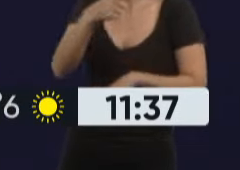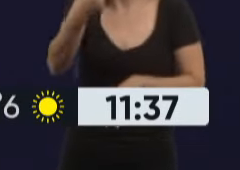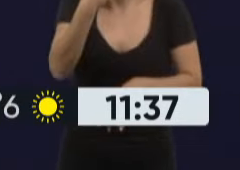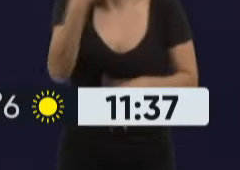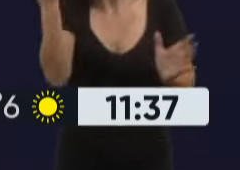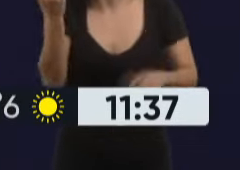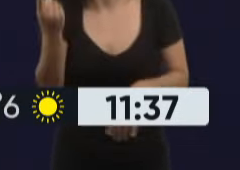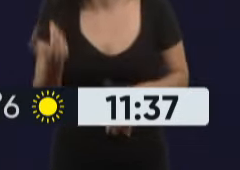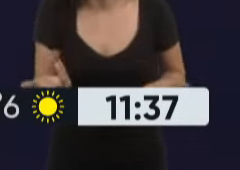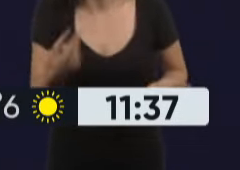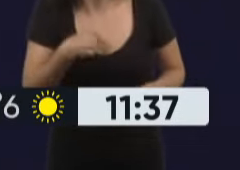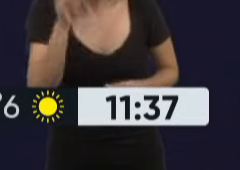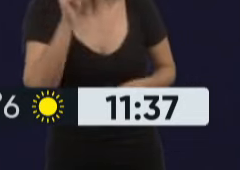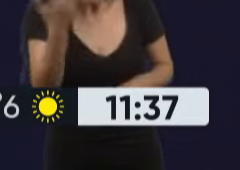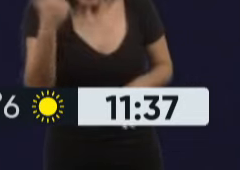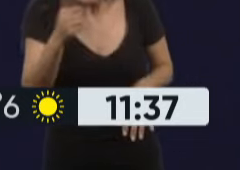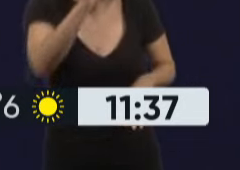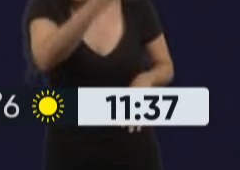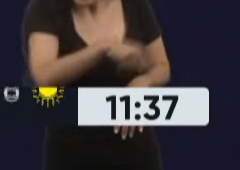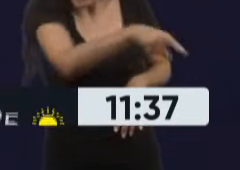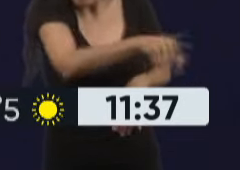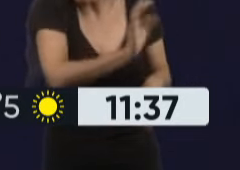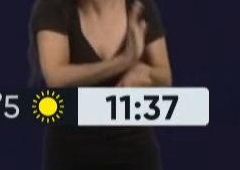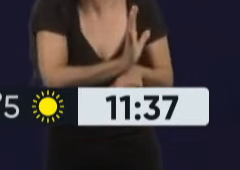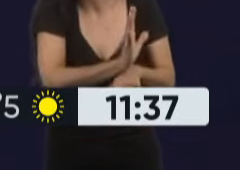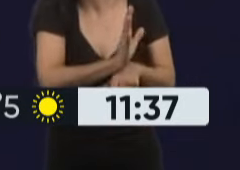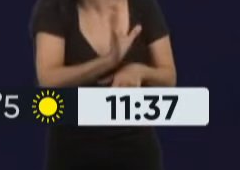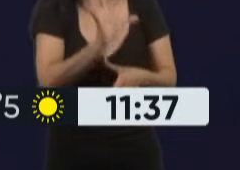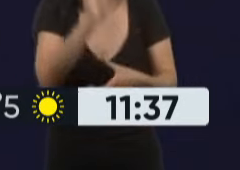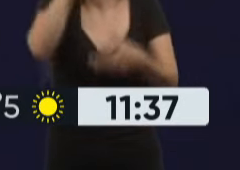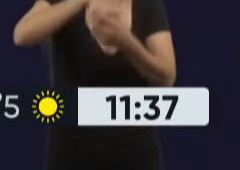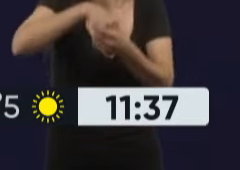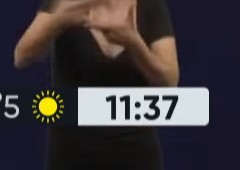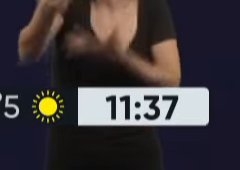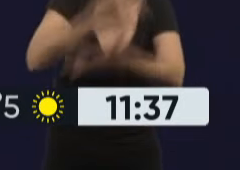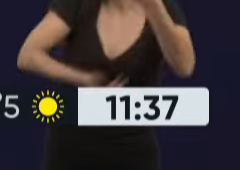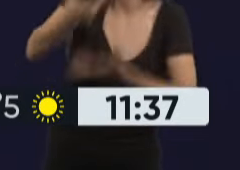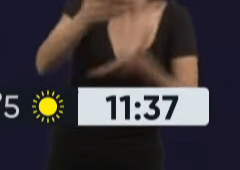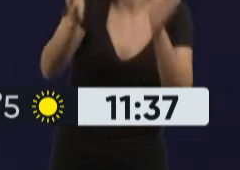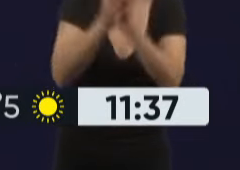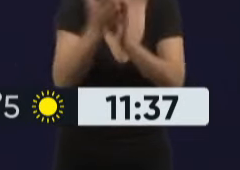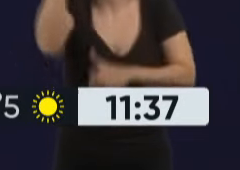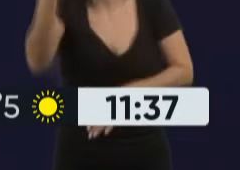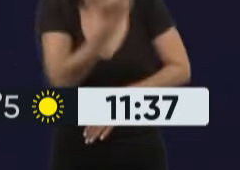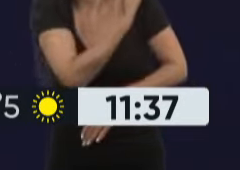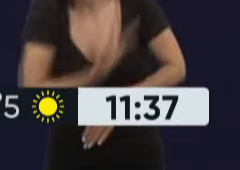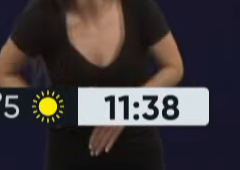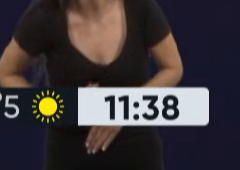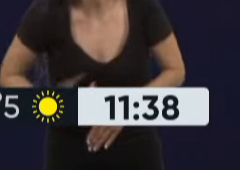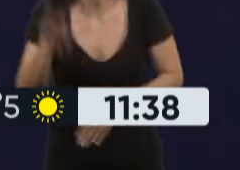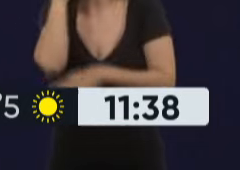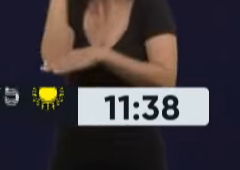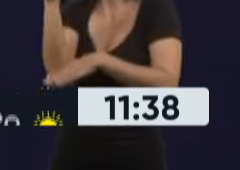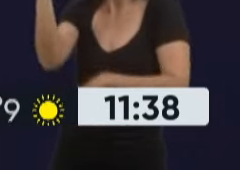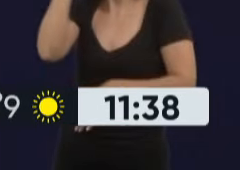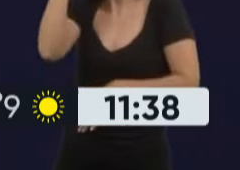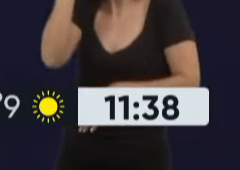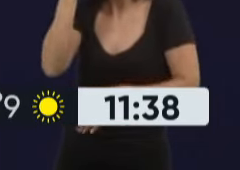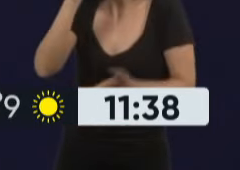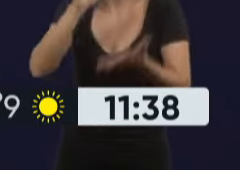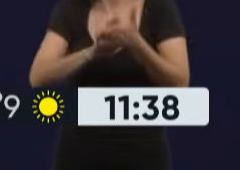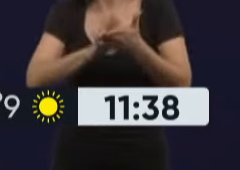no no estaba ahí con compartiendo el momento con el presidente y escuchando la novedad sobre el presupuesto